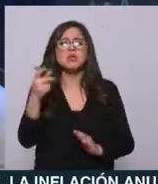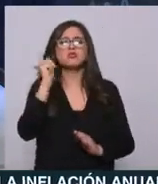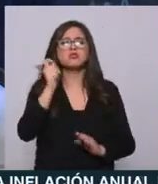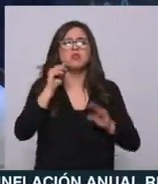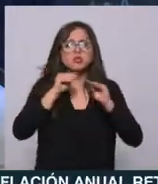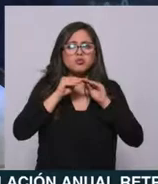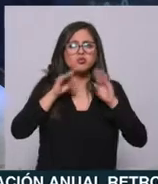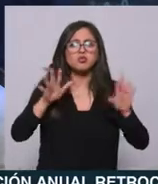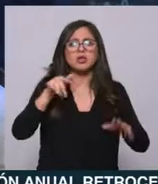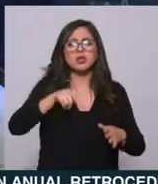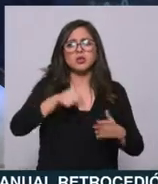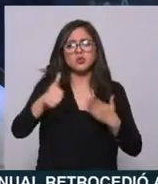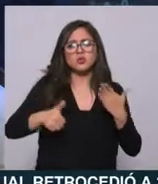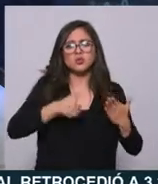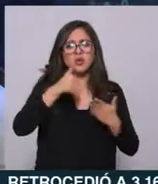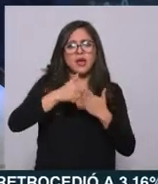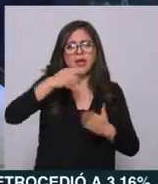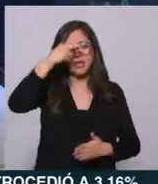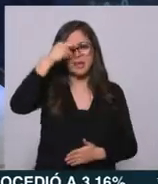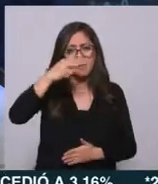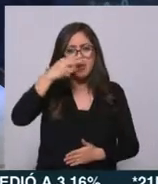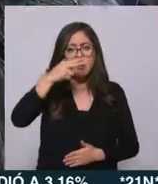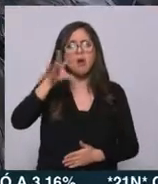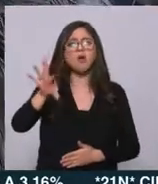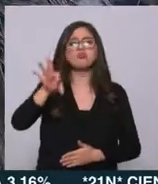en la Ciudad de México, en La Marquesa? Pues